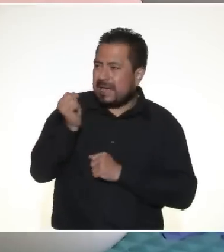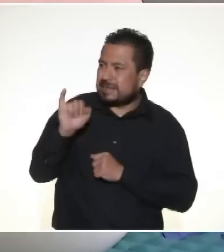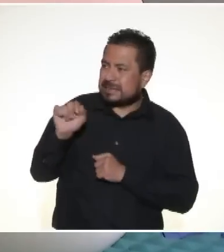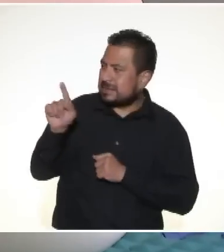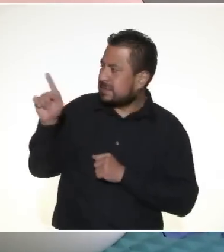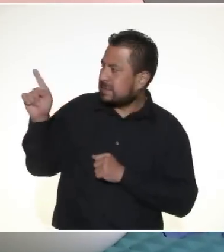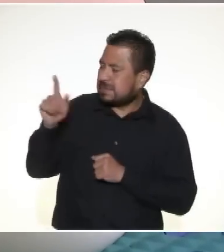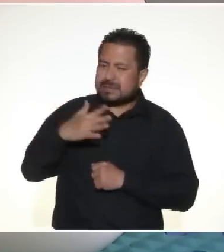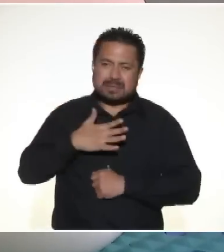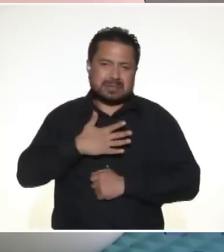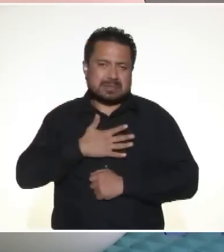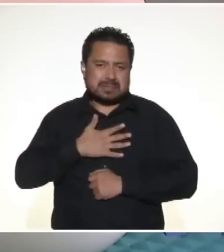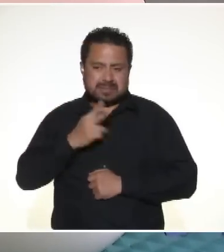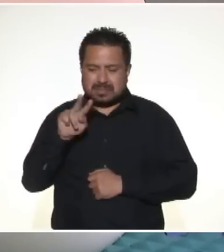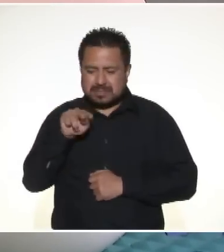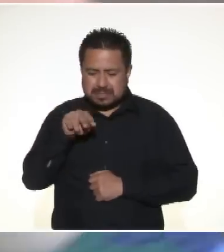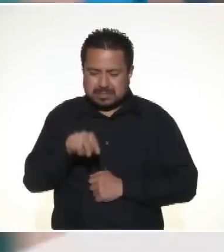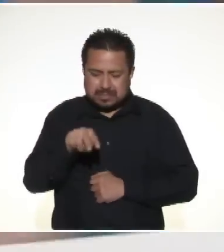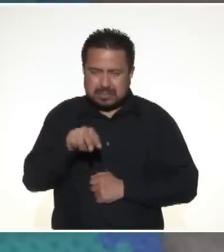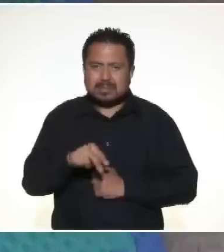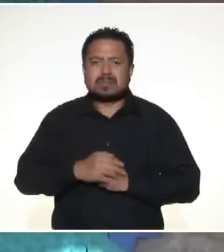pecho.